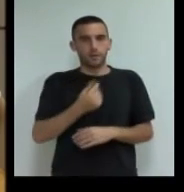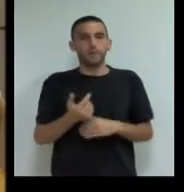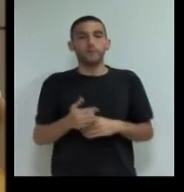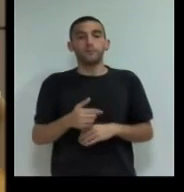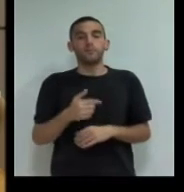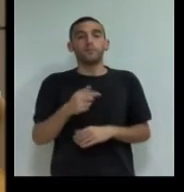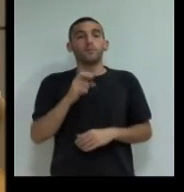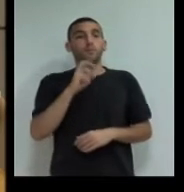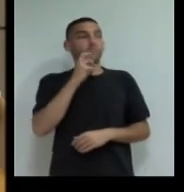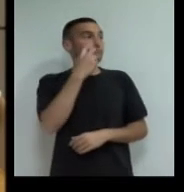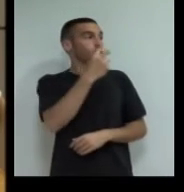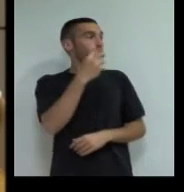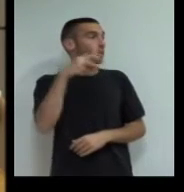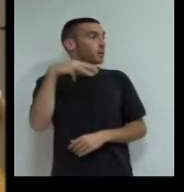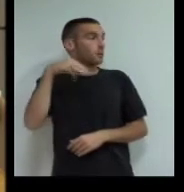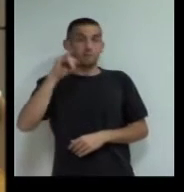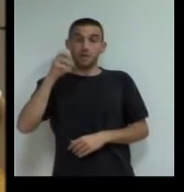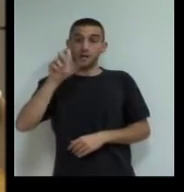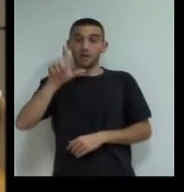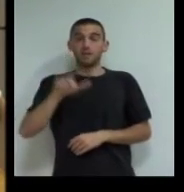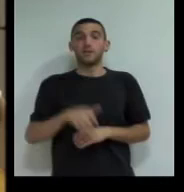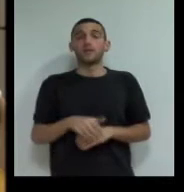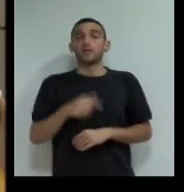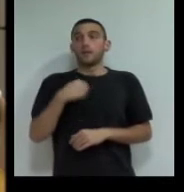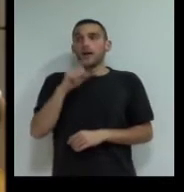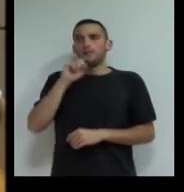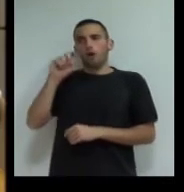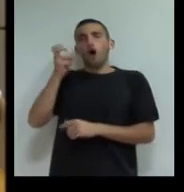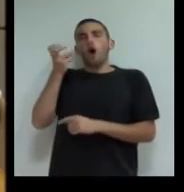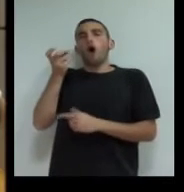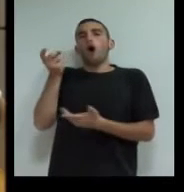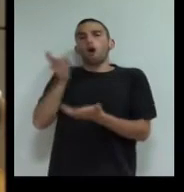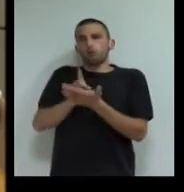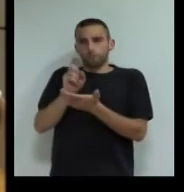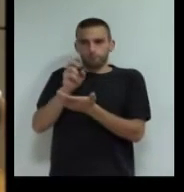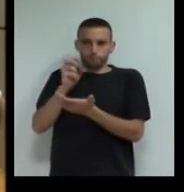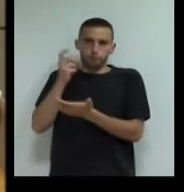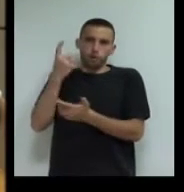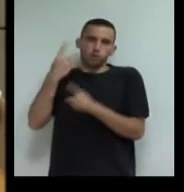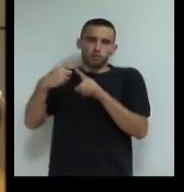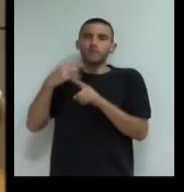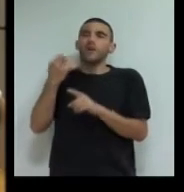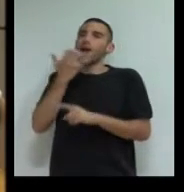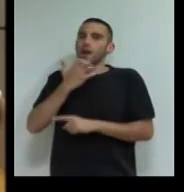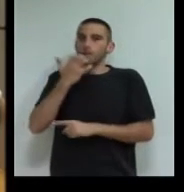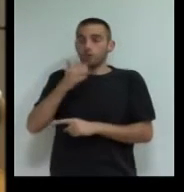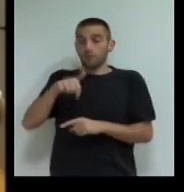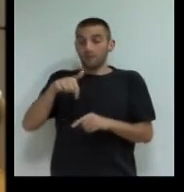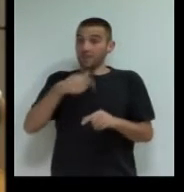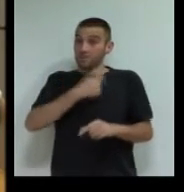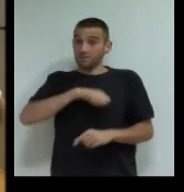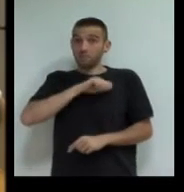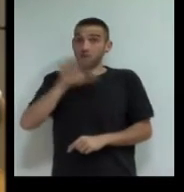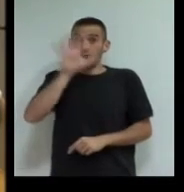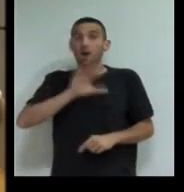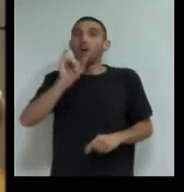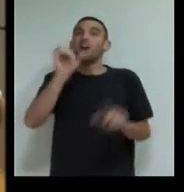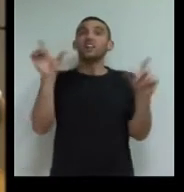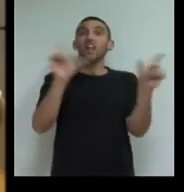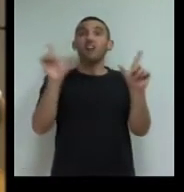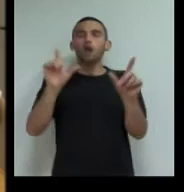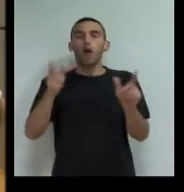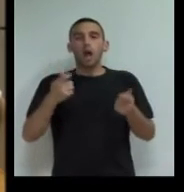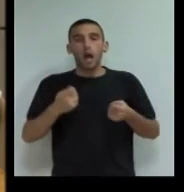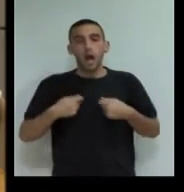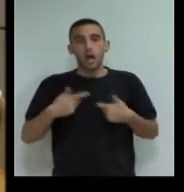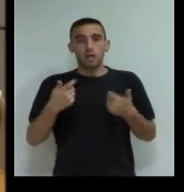se nos caiga, algunos se debía de caer. Hay televisiones aquí, en España, que están